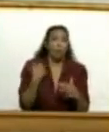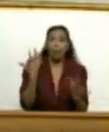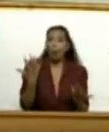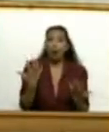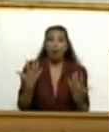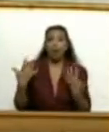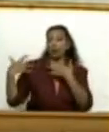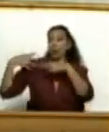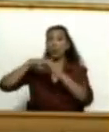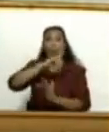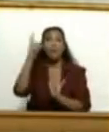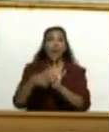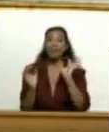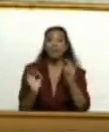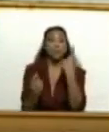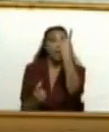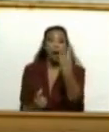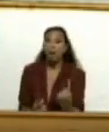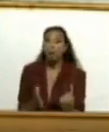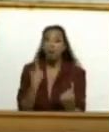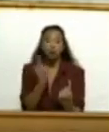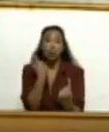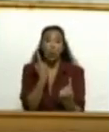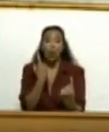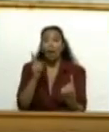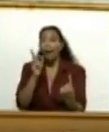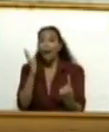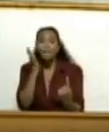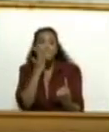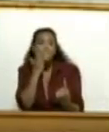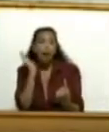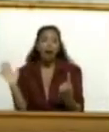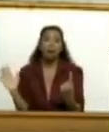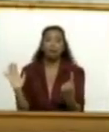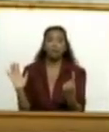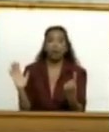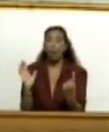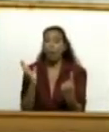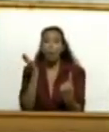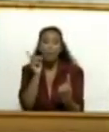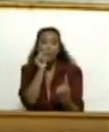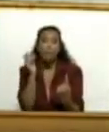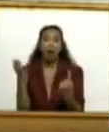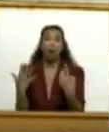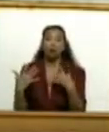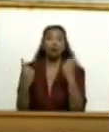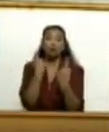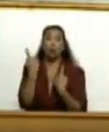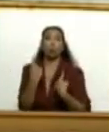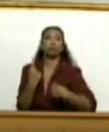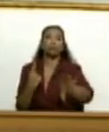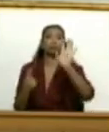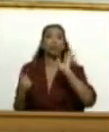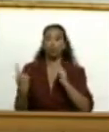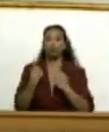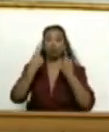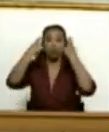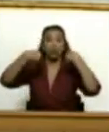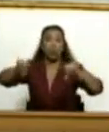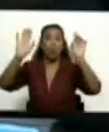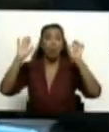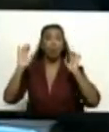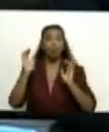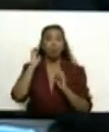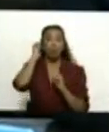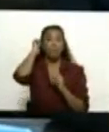a que por lo menos satanice al chavismo. Porque siempre le hemos dicho, todo el mundo tiene derecho a la denuncia. Chavistas,